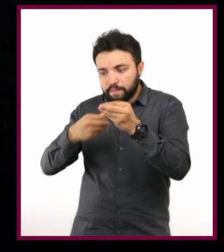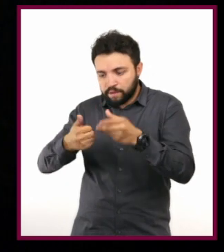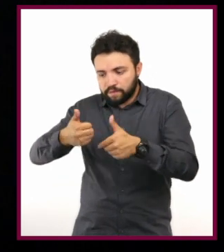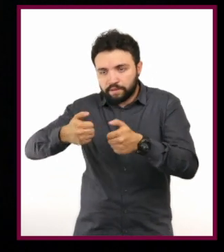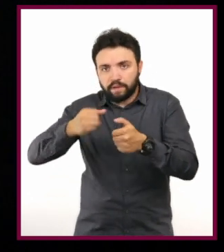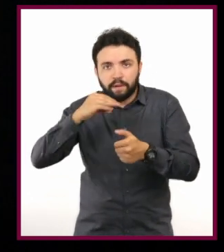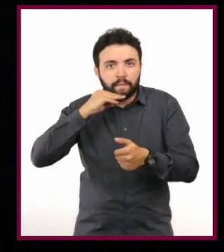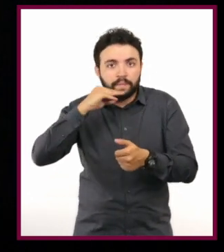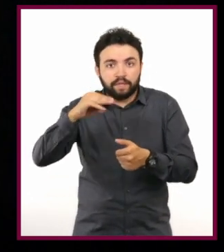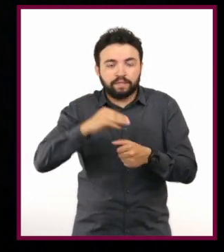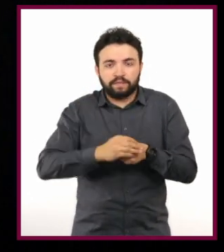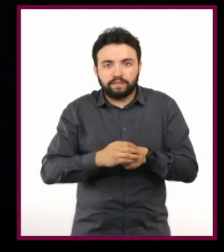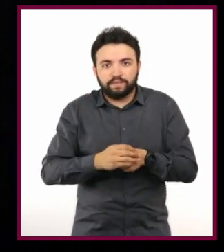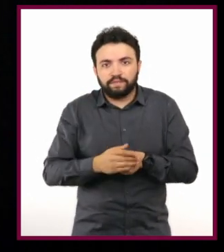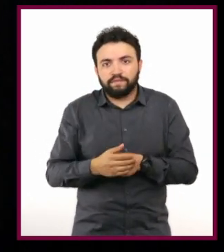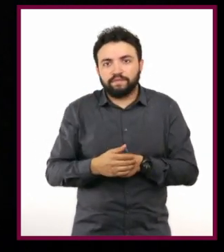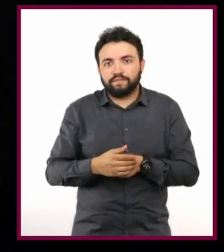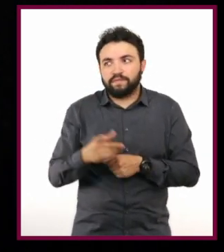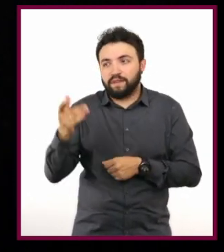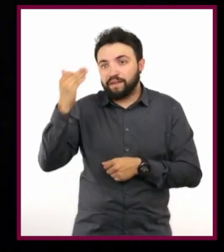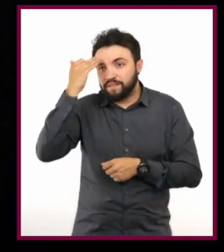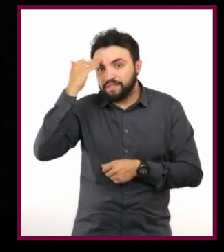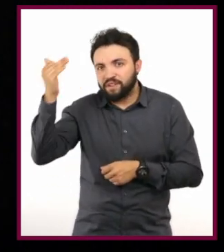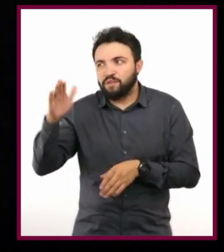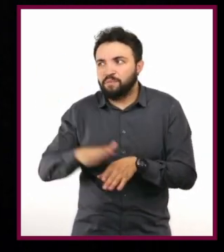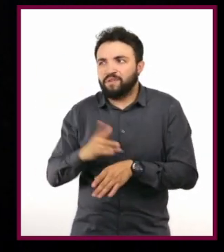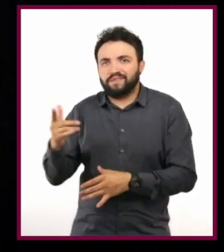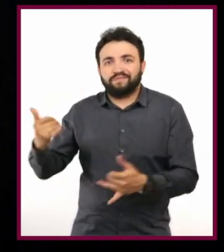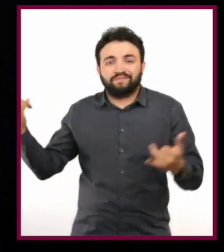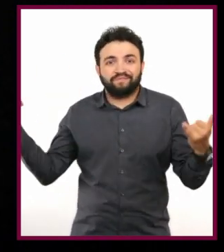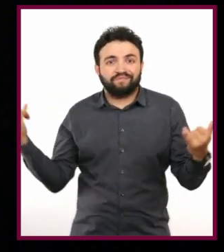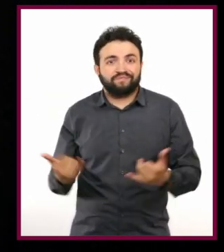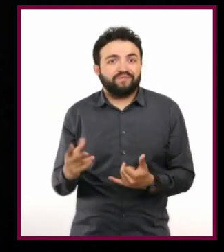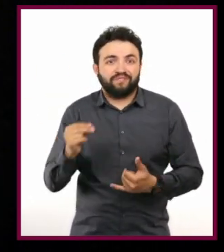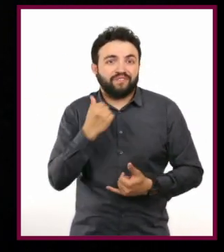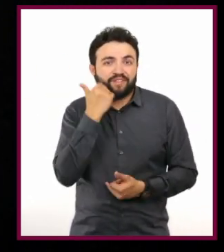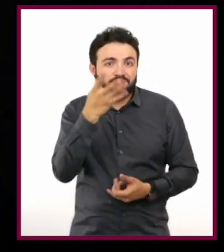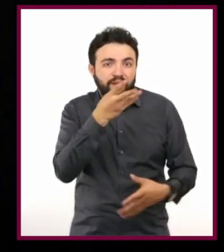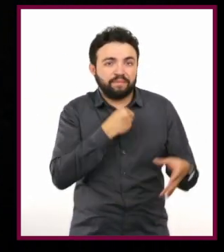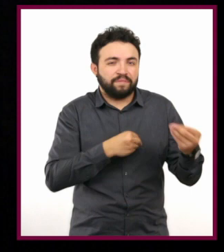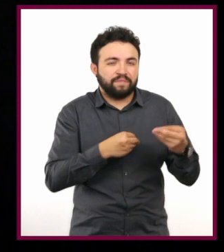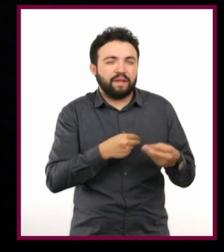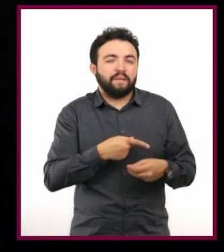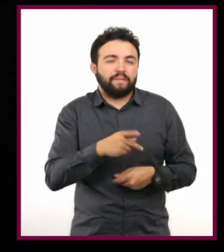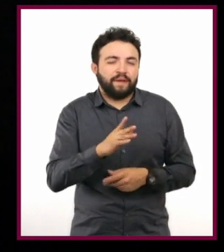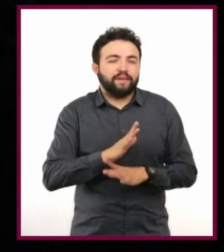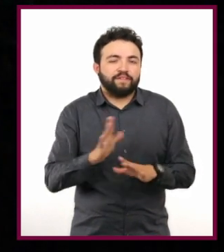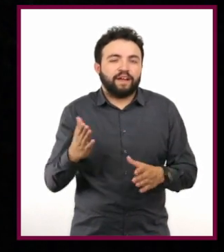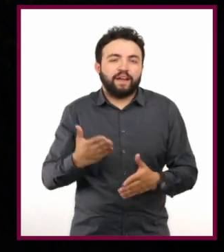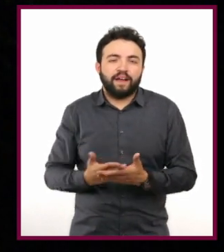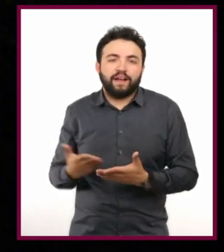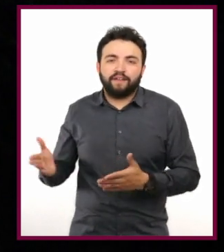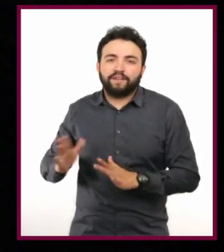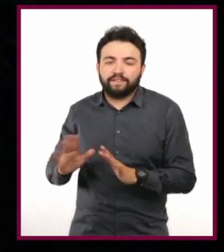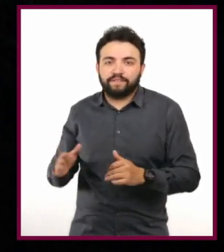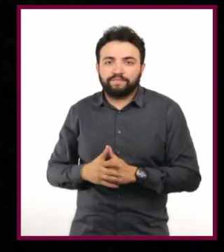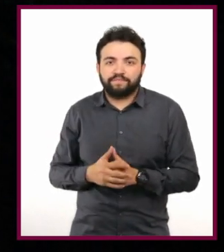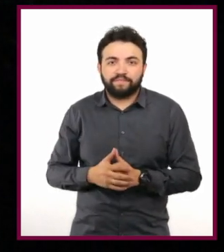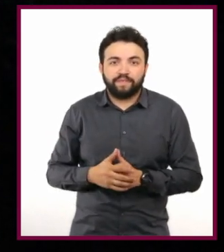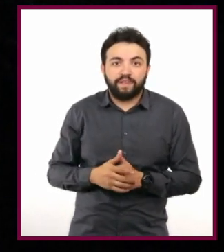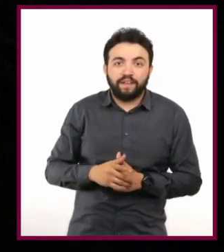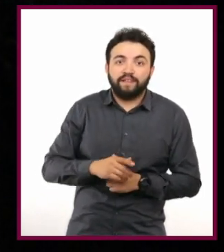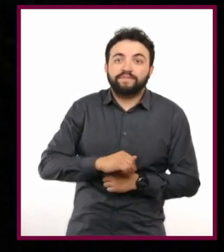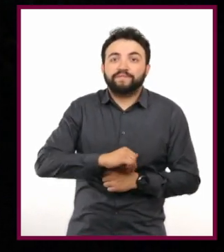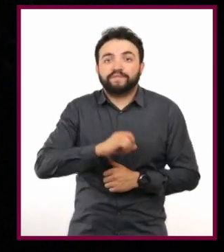por el celular. Se tardó porque es necio y no quería aprender. Pero al fin lo logró. Bueno, y si